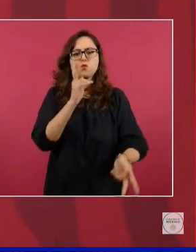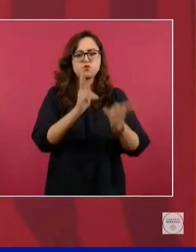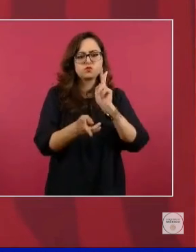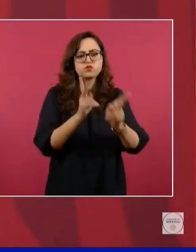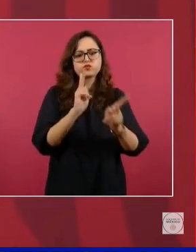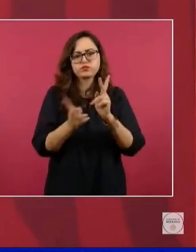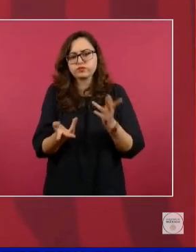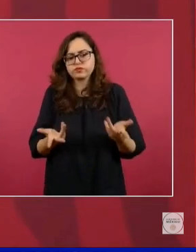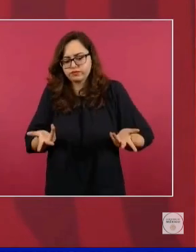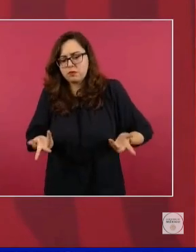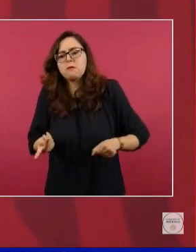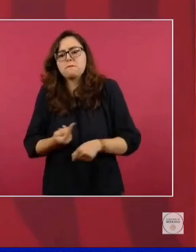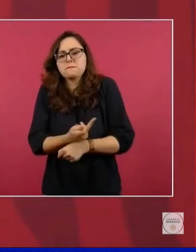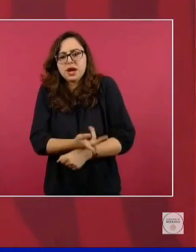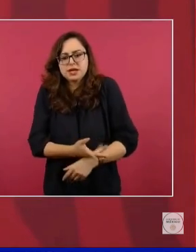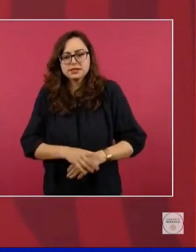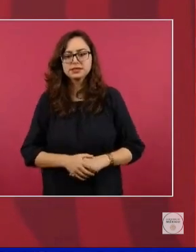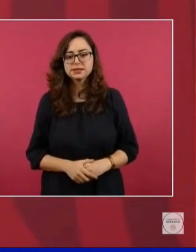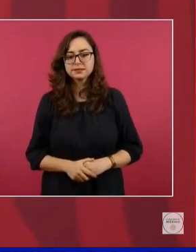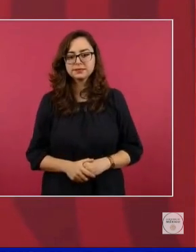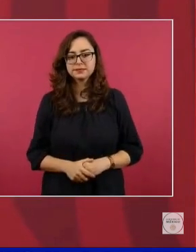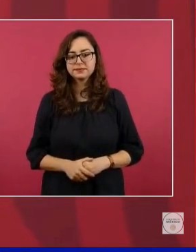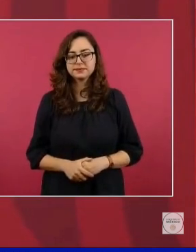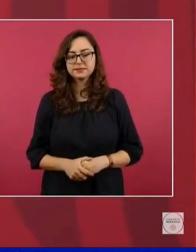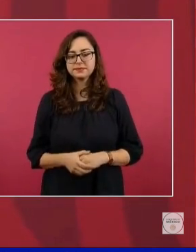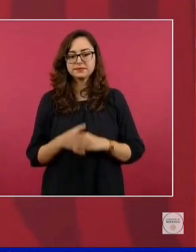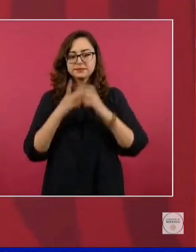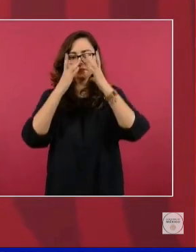queremos hablar con ellos para esto